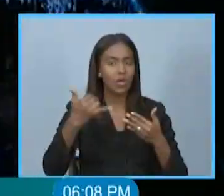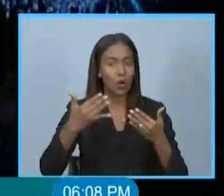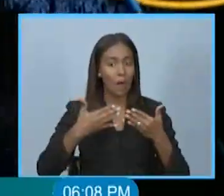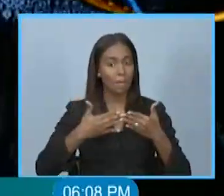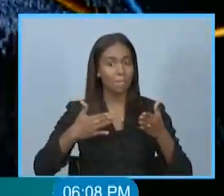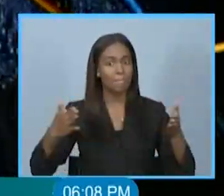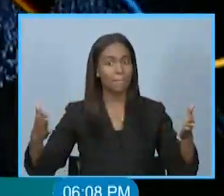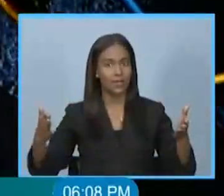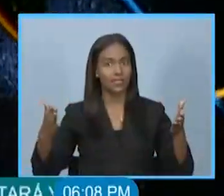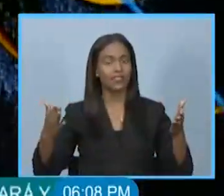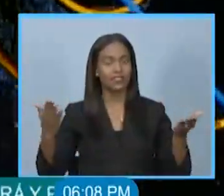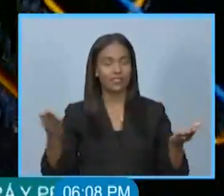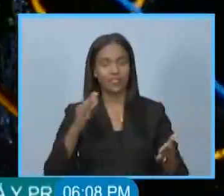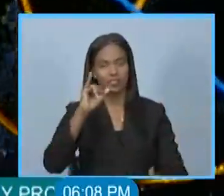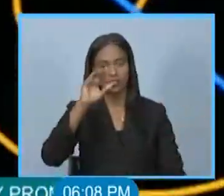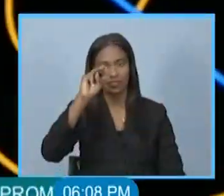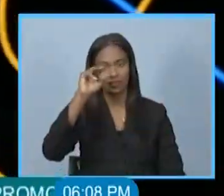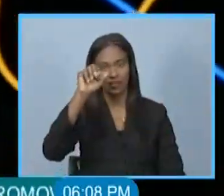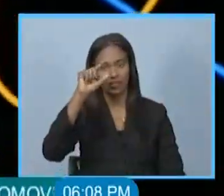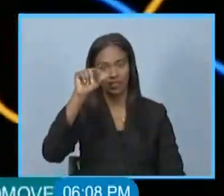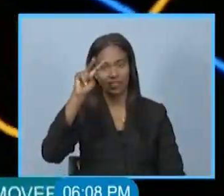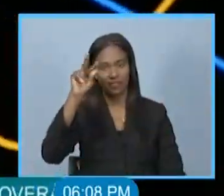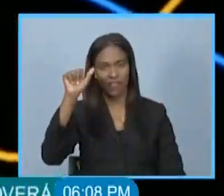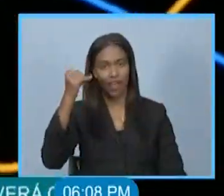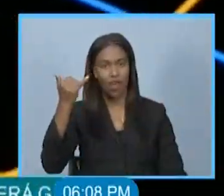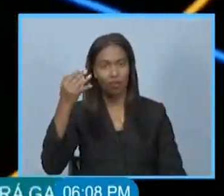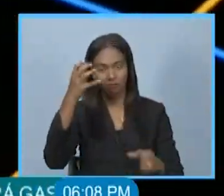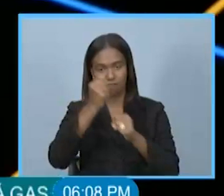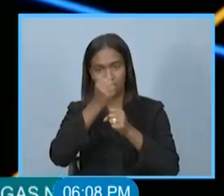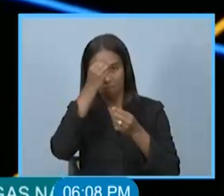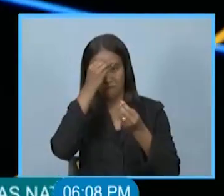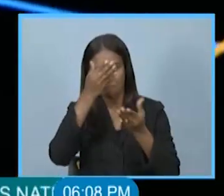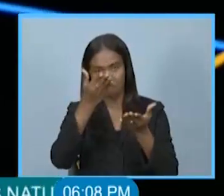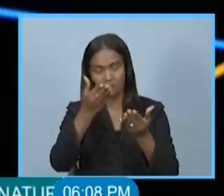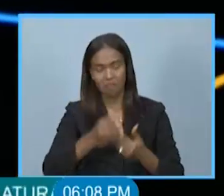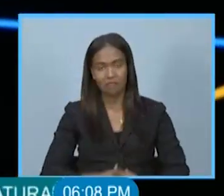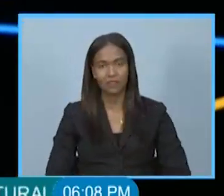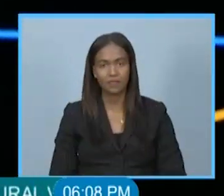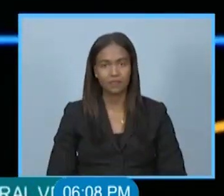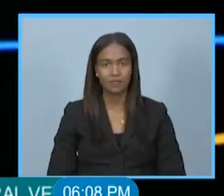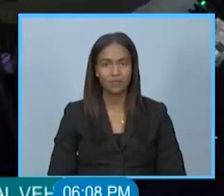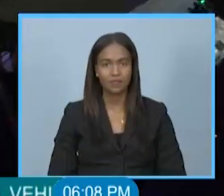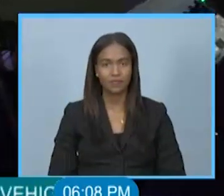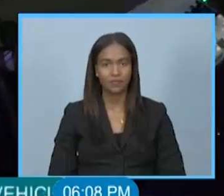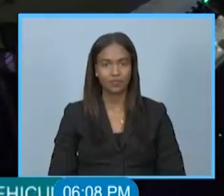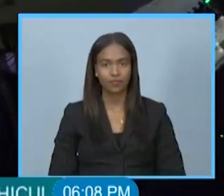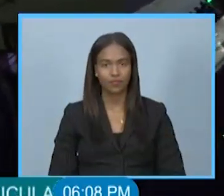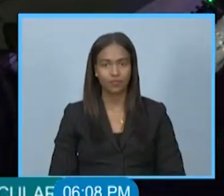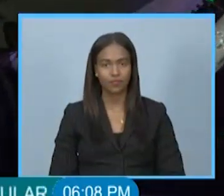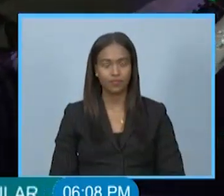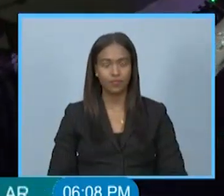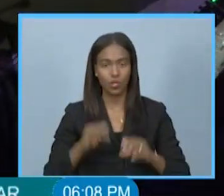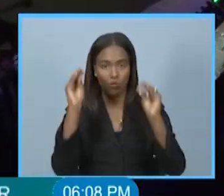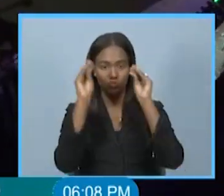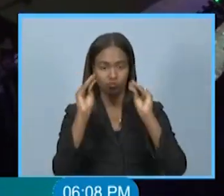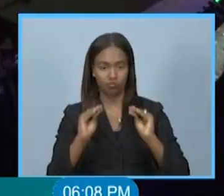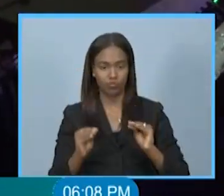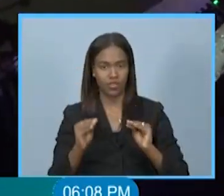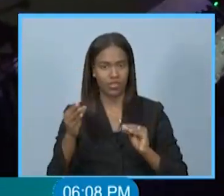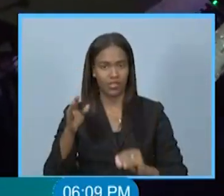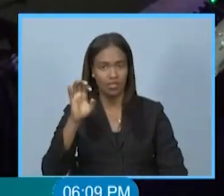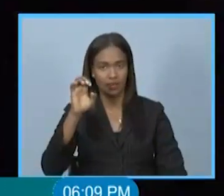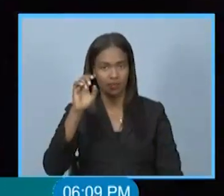apertura de imaginativa en la siguiente historia con nuestra compañera César López adelante la productora de imaginativa